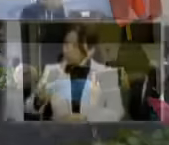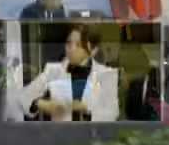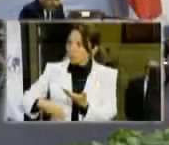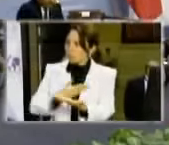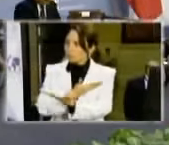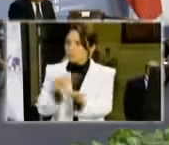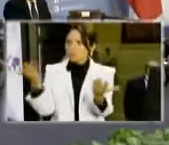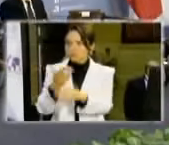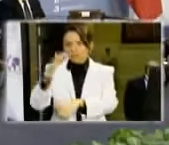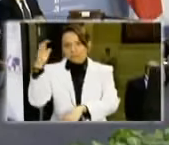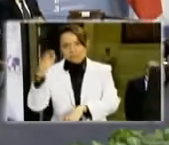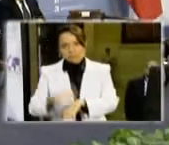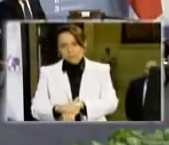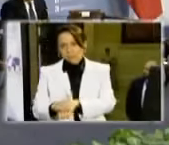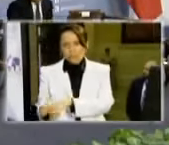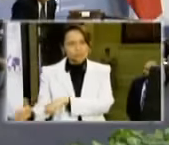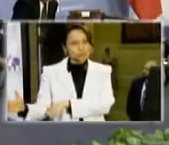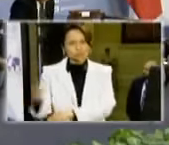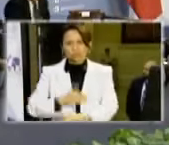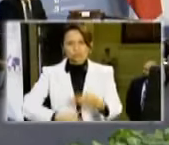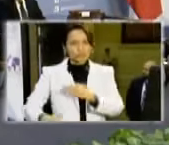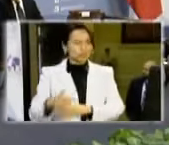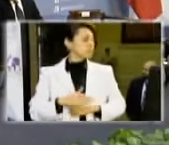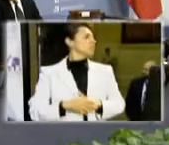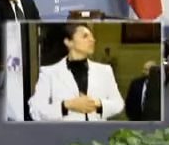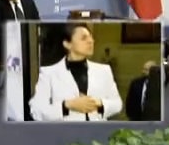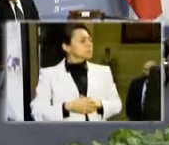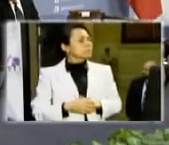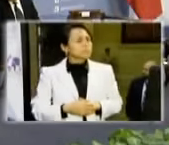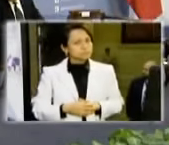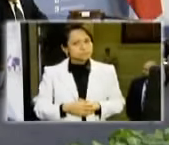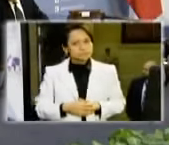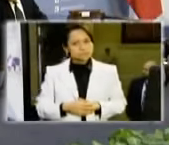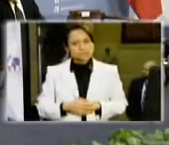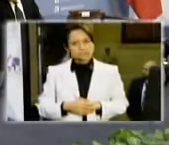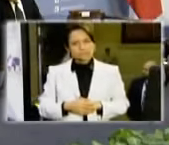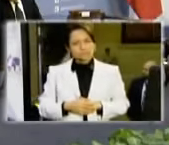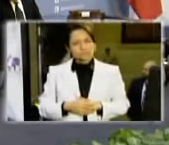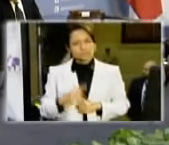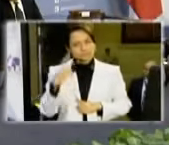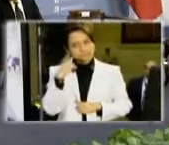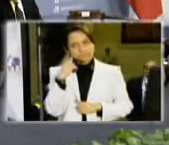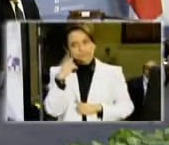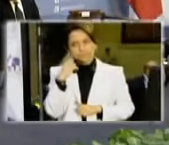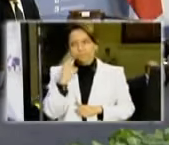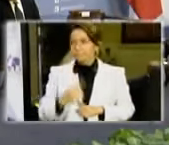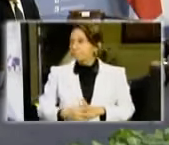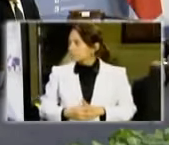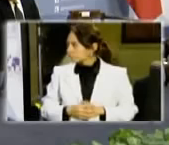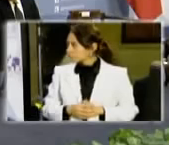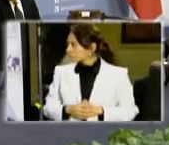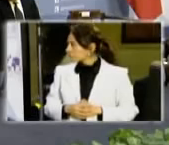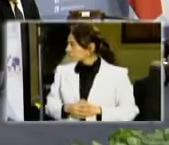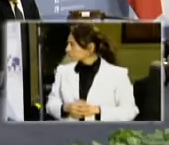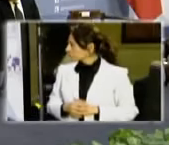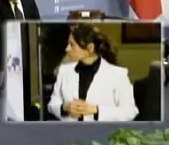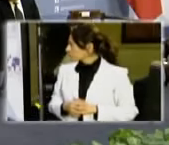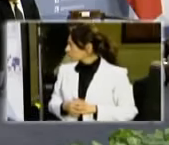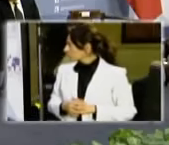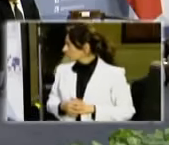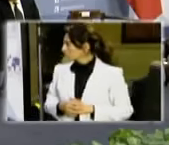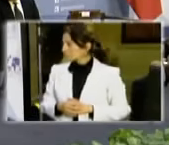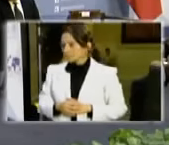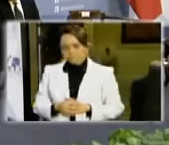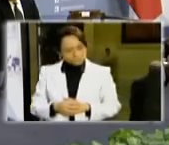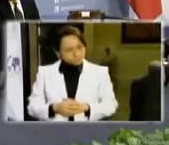Villalobos, que dirige un organismo hermano de la OEA, el Instituto Interamericano de Cooperación Agrícola, todos los